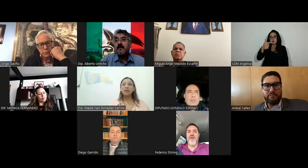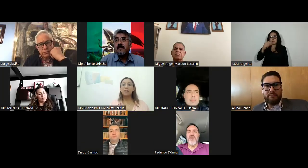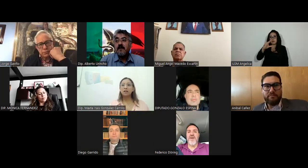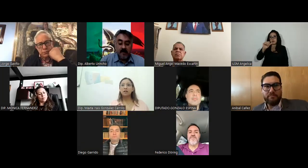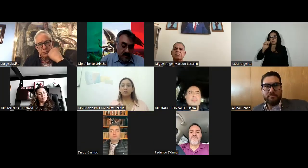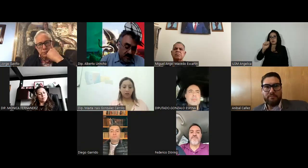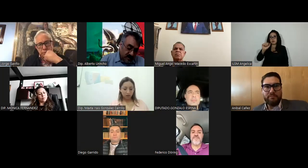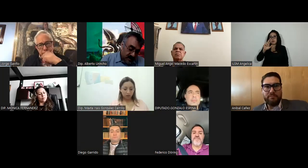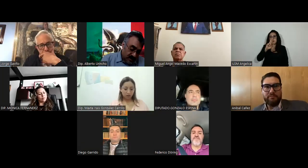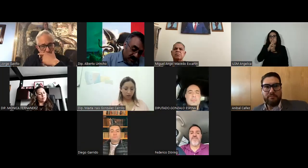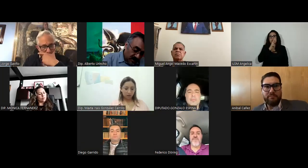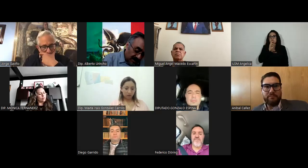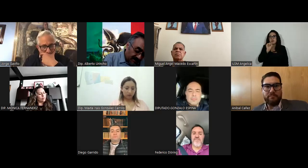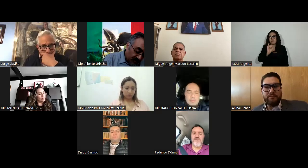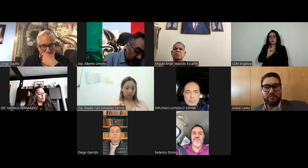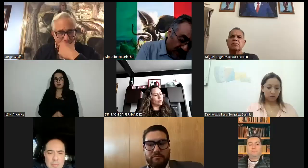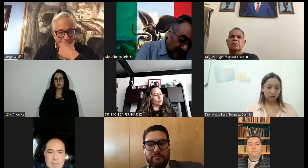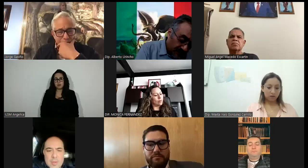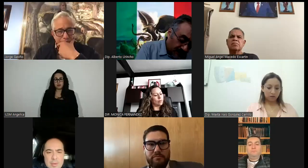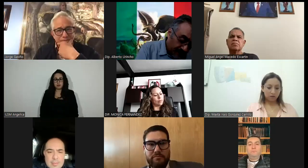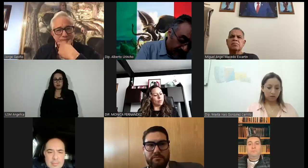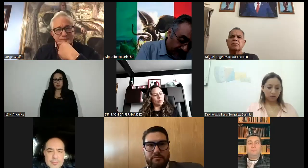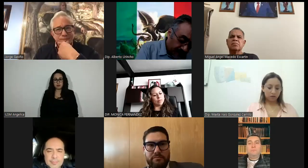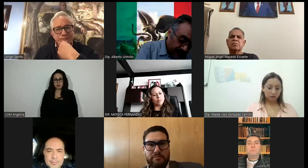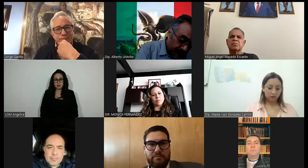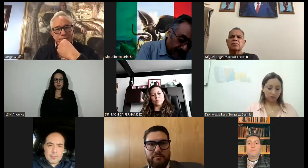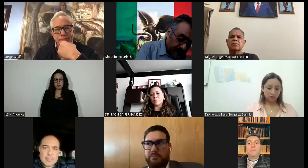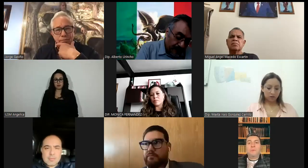Dorin, en pro. Gracias, diputado.